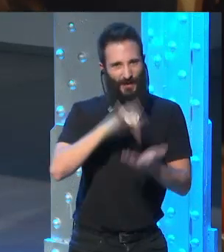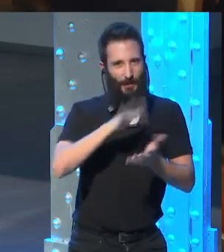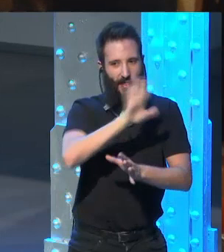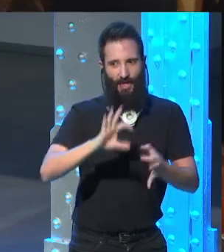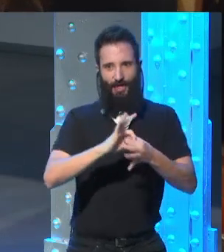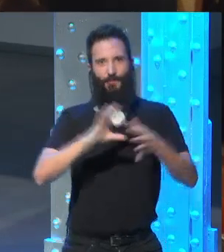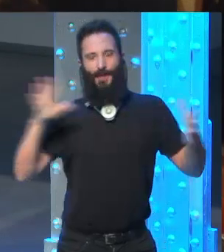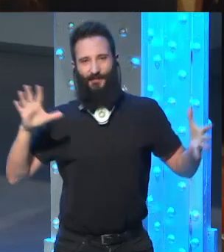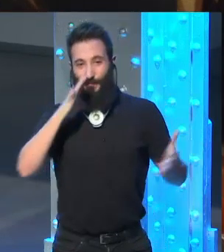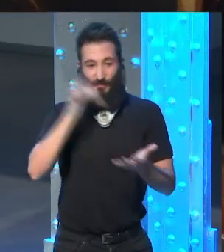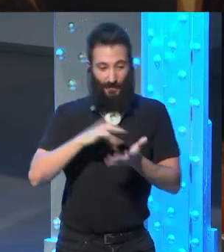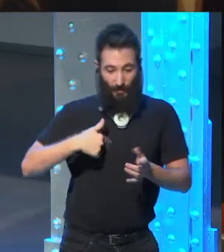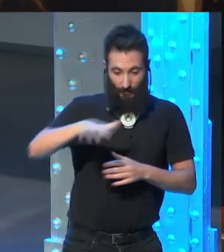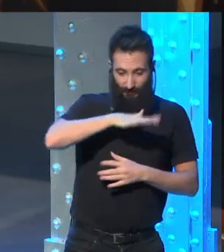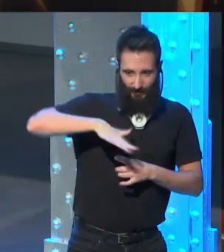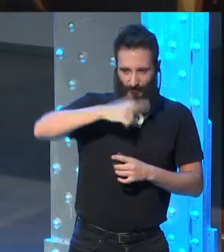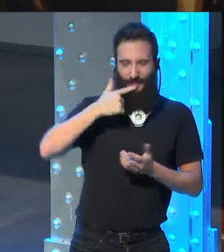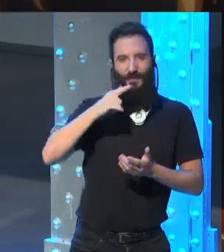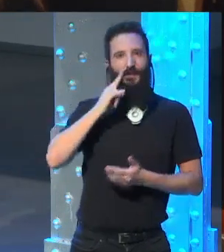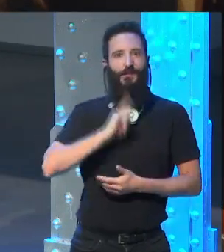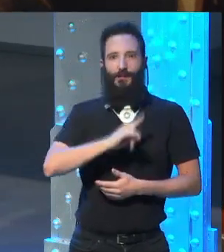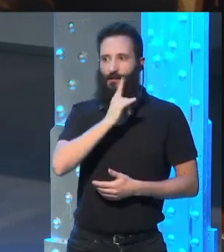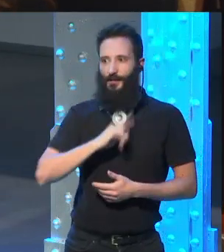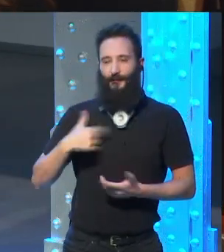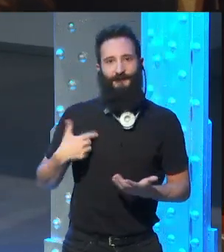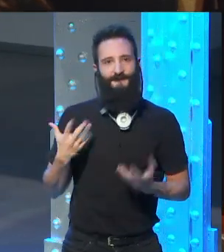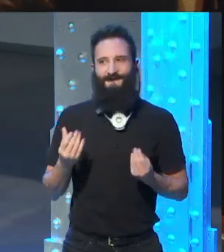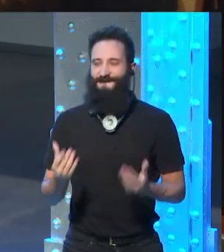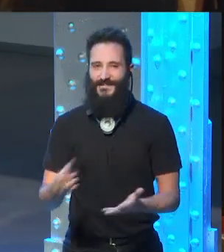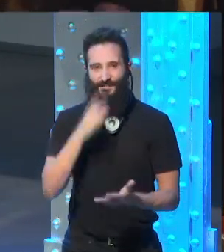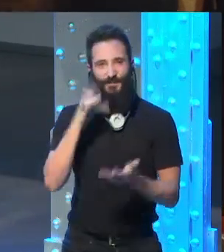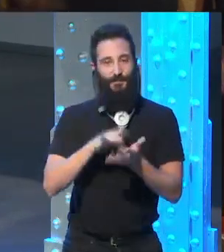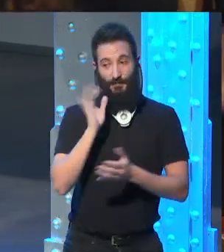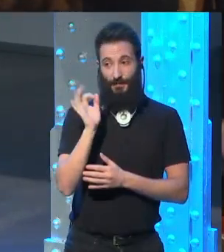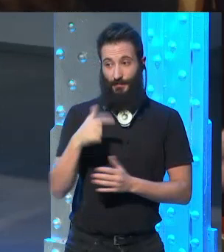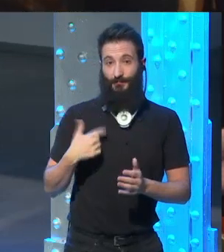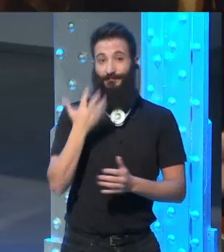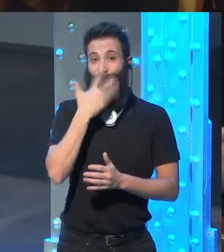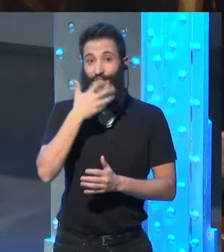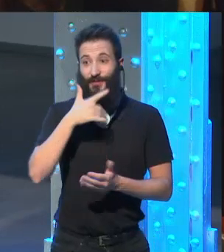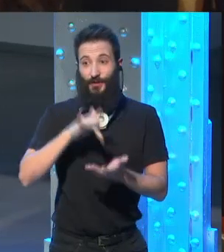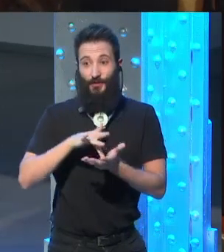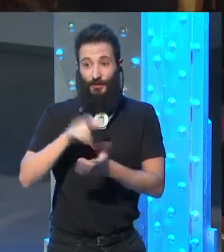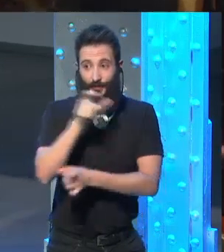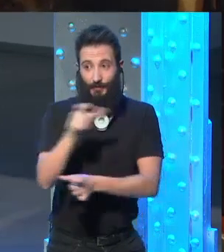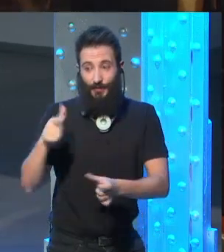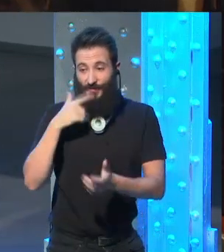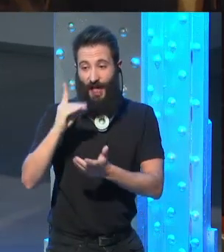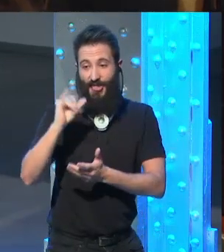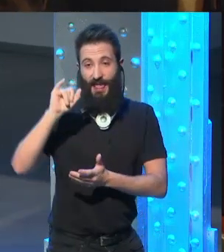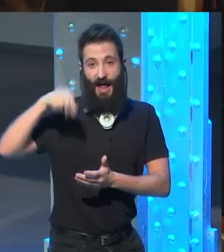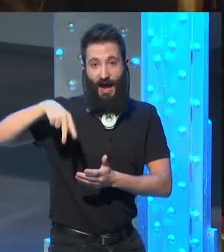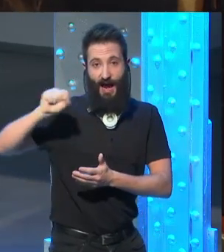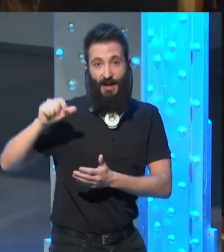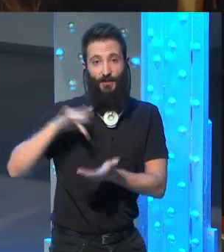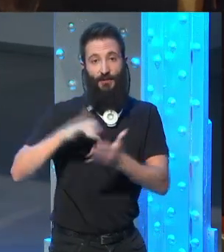desde fuera con muchísima admiración. Entonces, sí que es verdad, conocí, está aquí sentada a mi lado, a Diana, ella